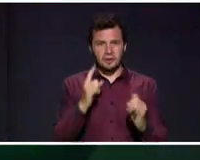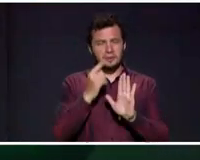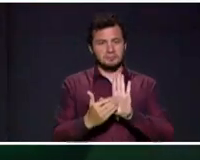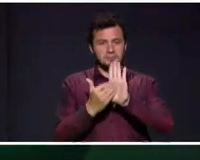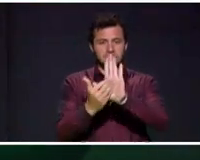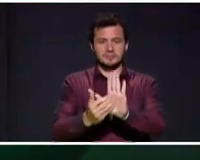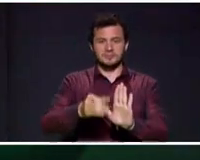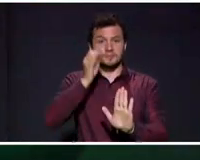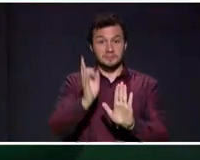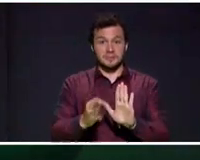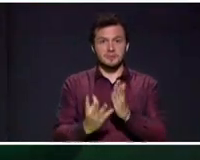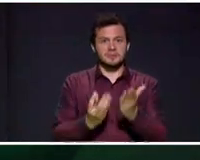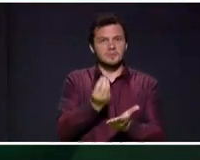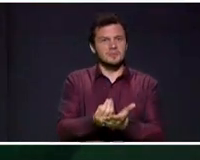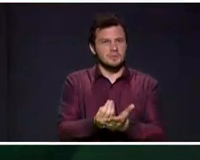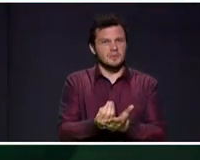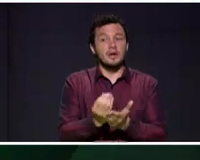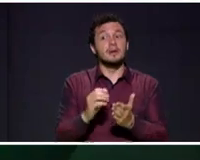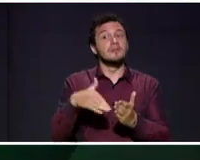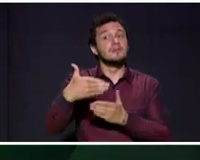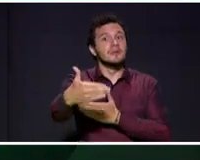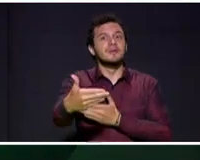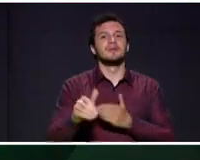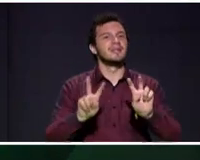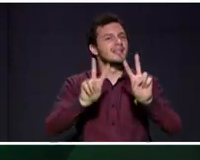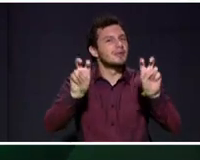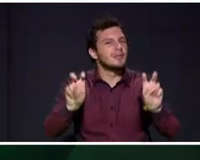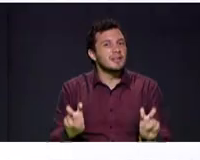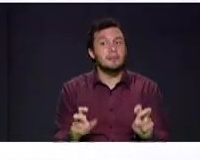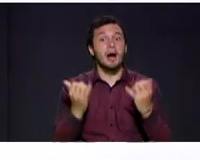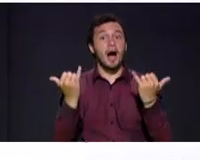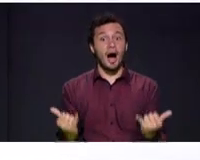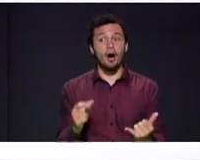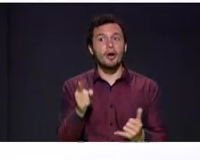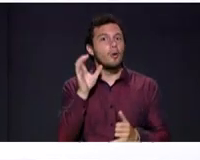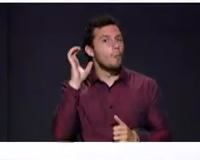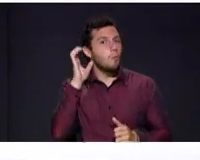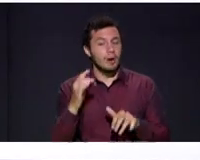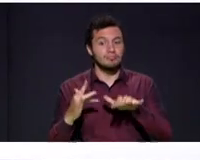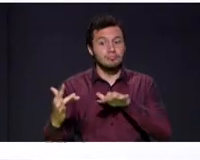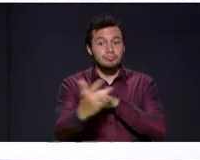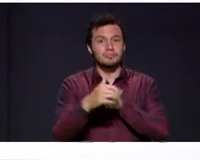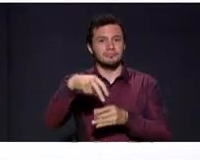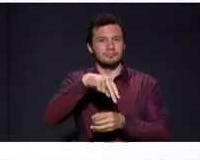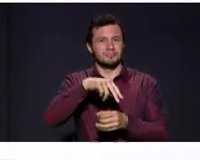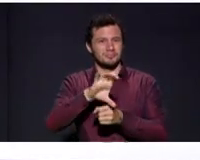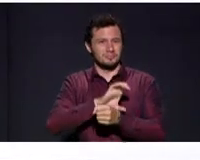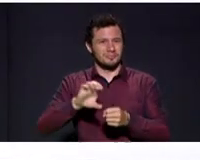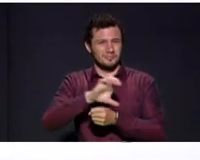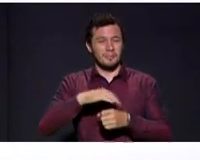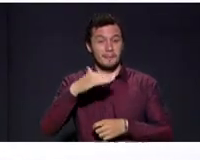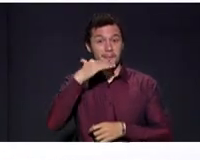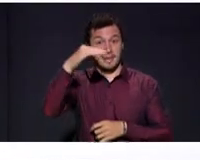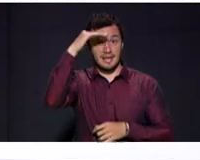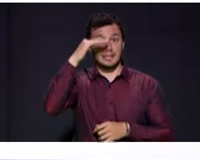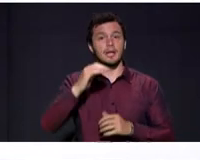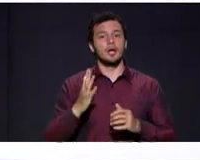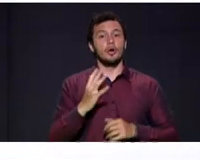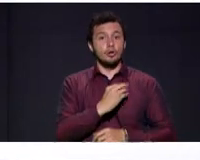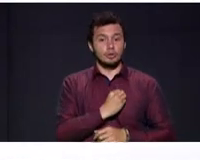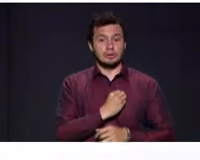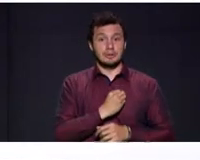los otros temas estamos primeros en tendencia en las redes sociales en este momento en la ciudad de medellín y estamos de juntos a nivel nacional